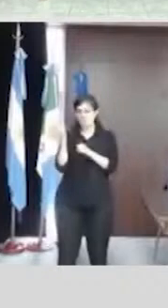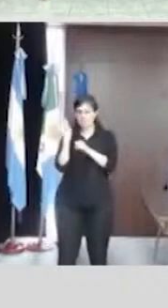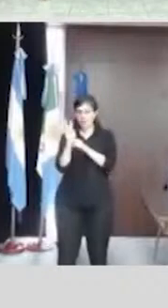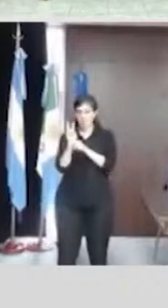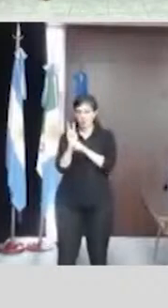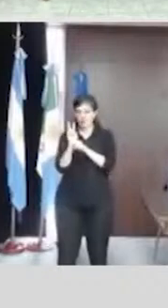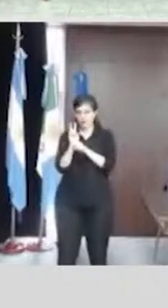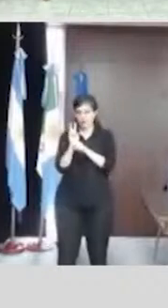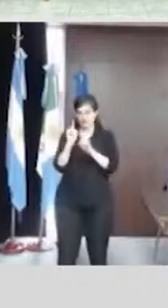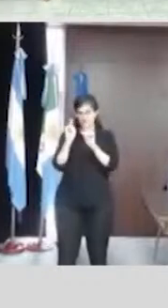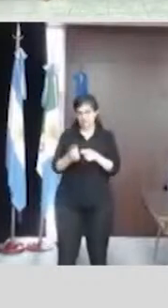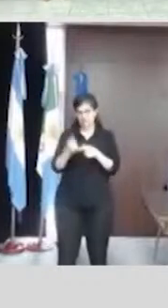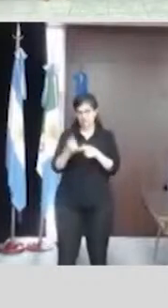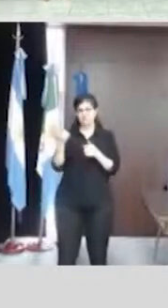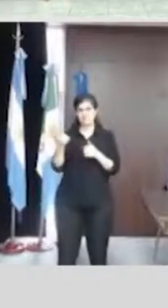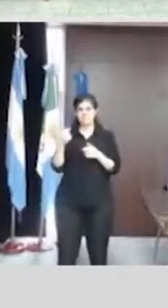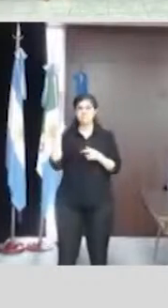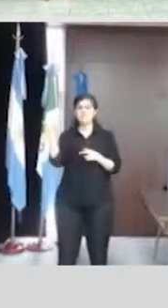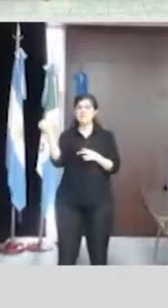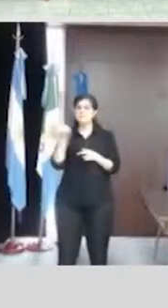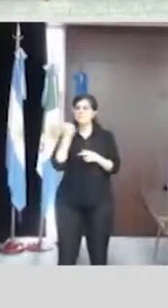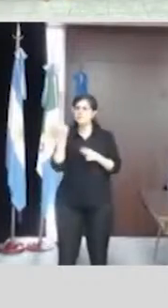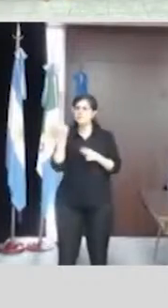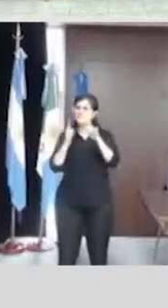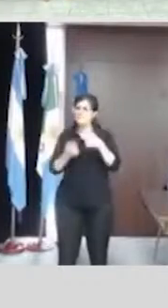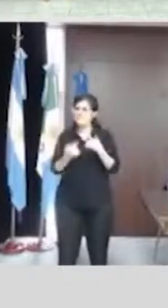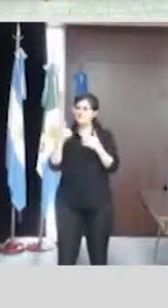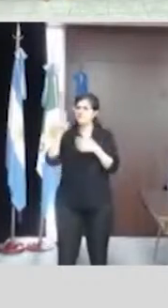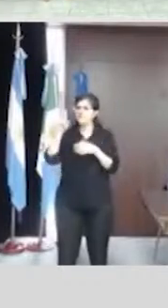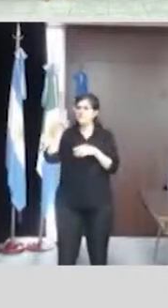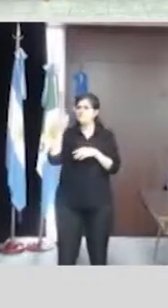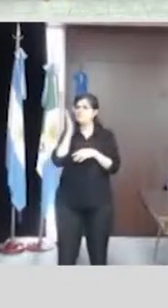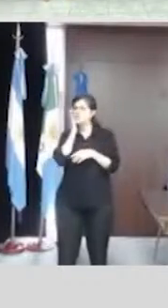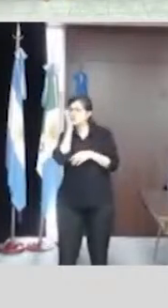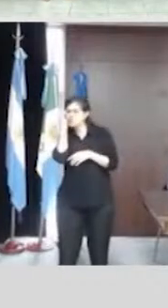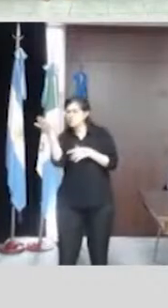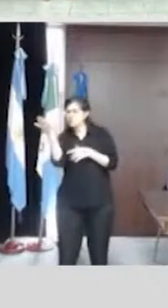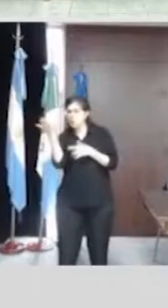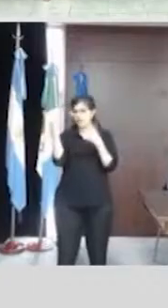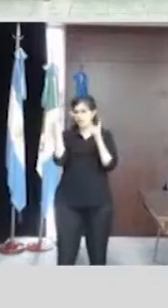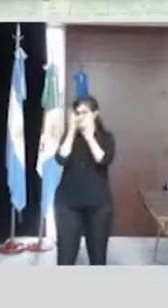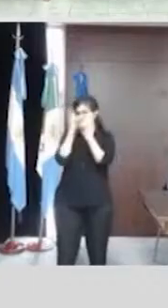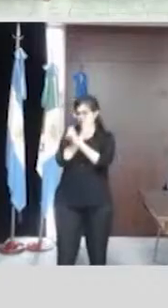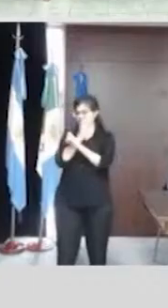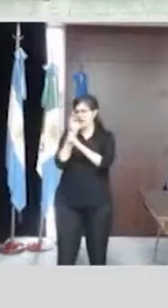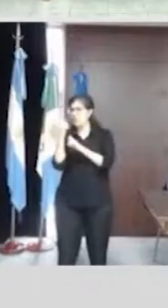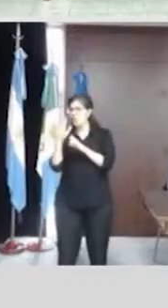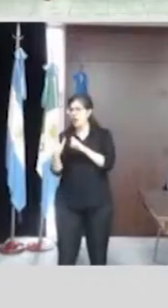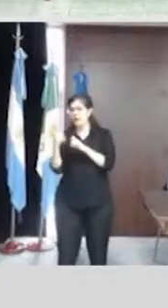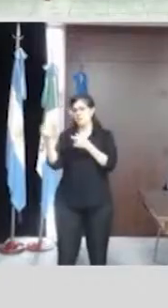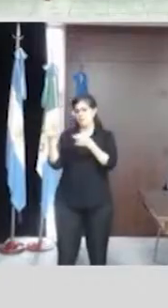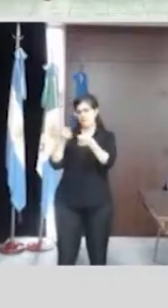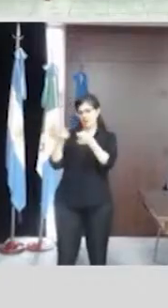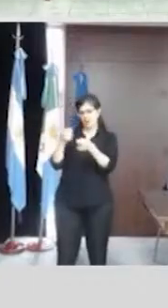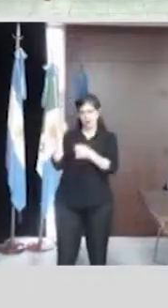tan importante manejar las causas de los trastornos de sueño. No solo el